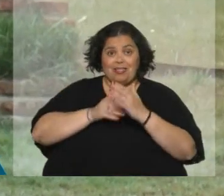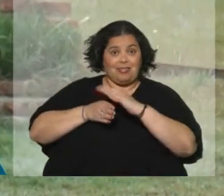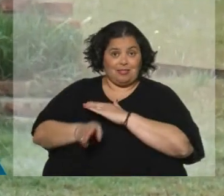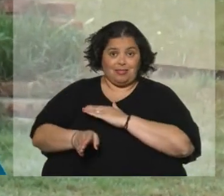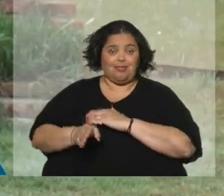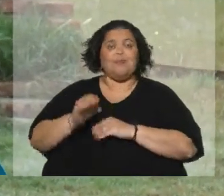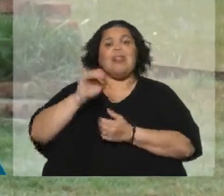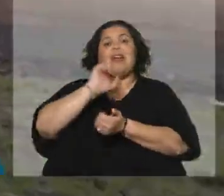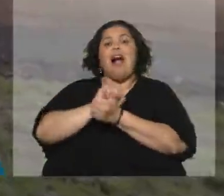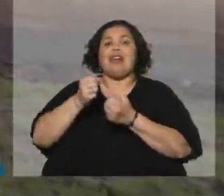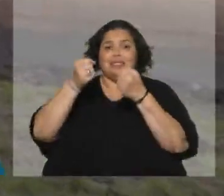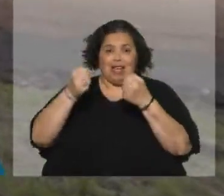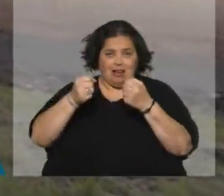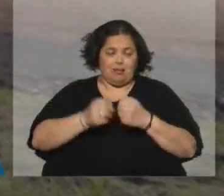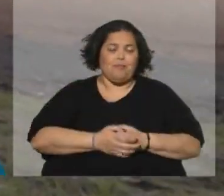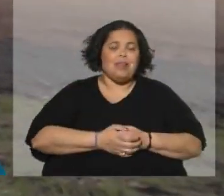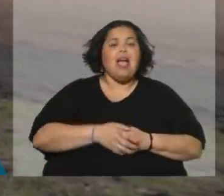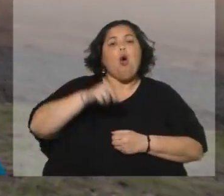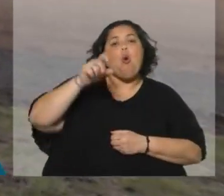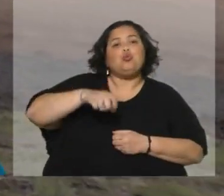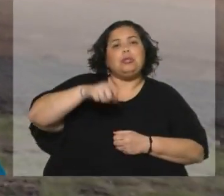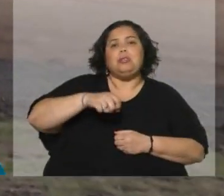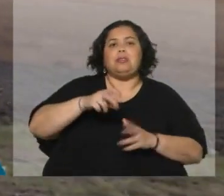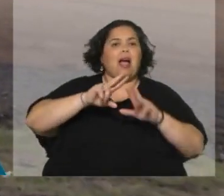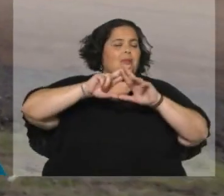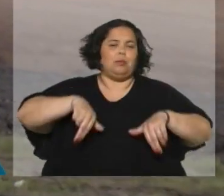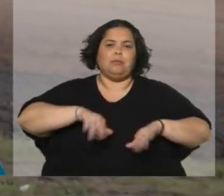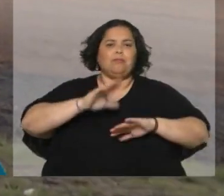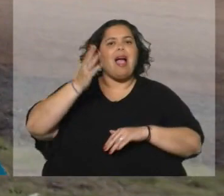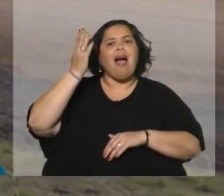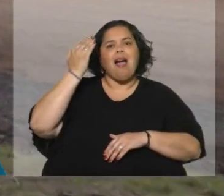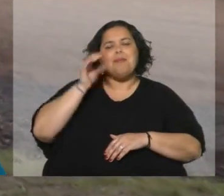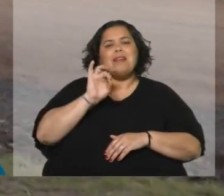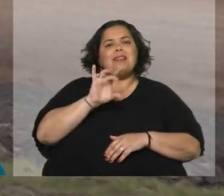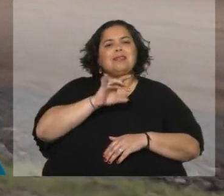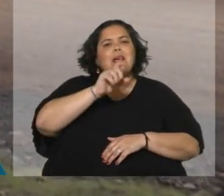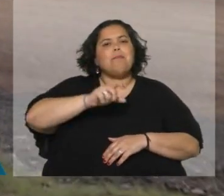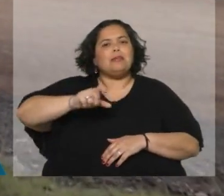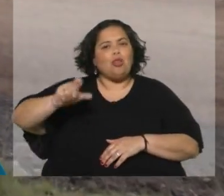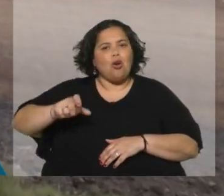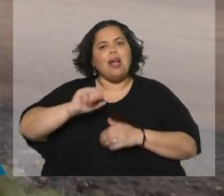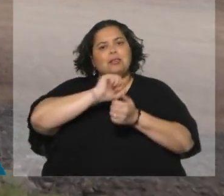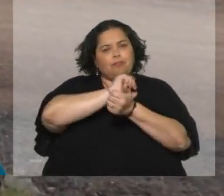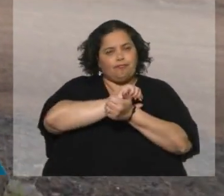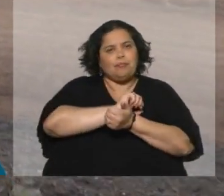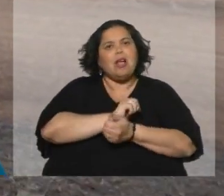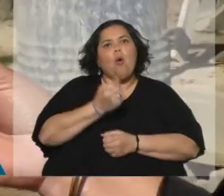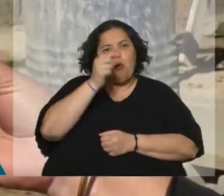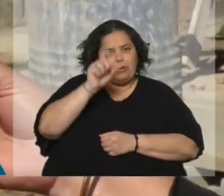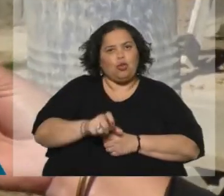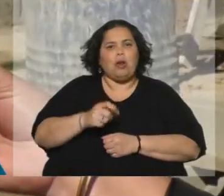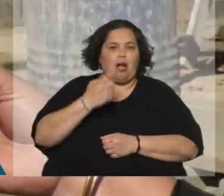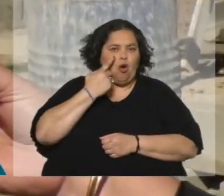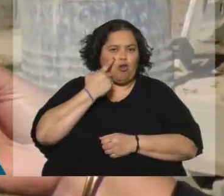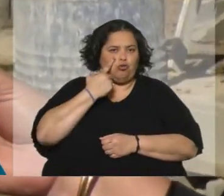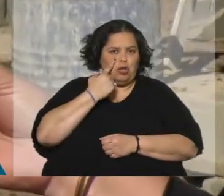la justicia revocó la decisión de prisión domiciliaria para varias personas entre ellas Un conocido delincuente